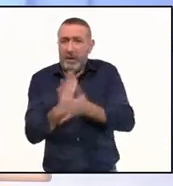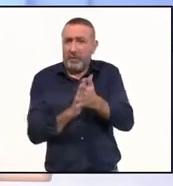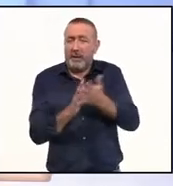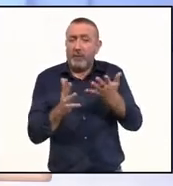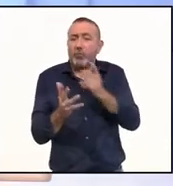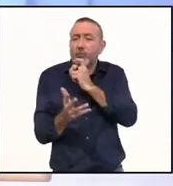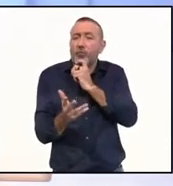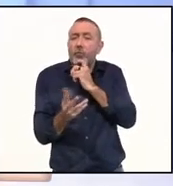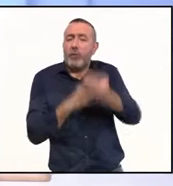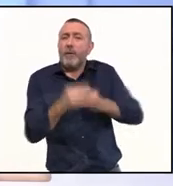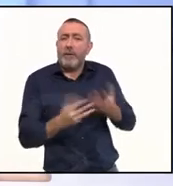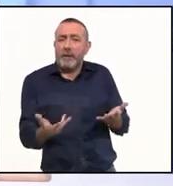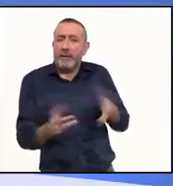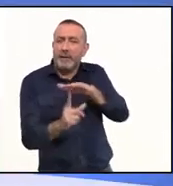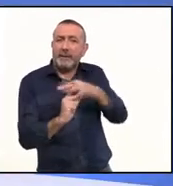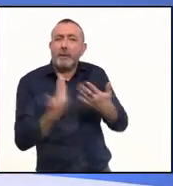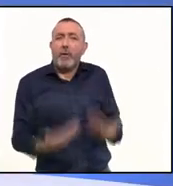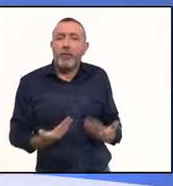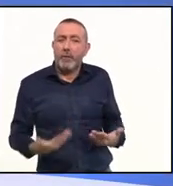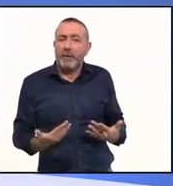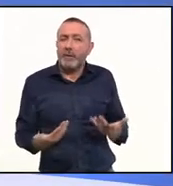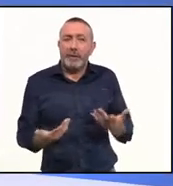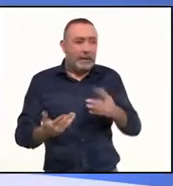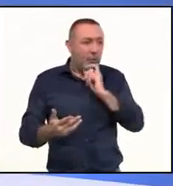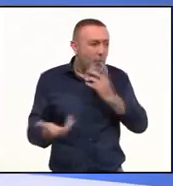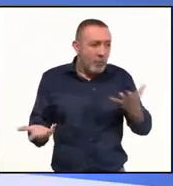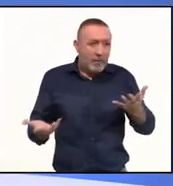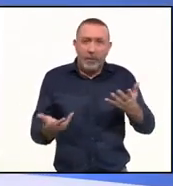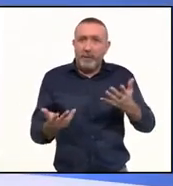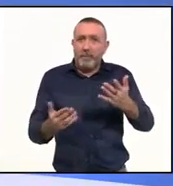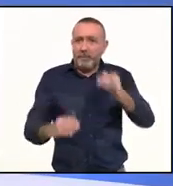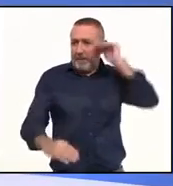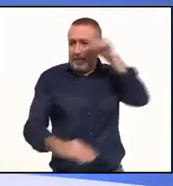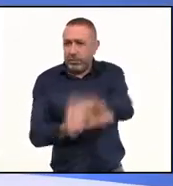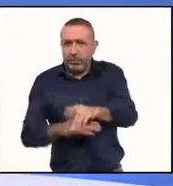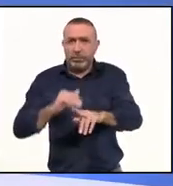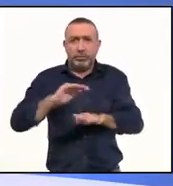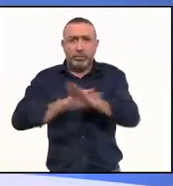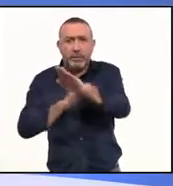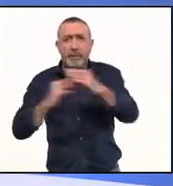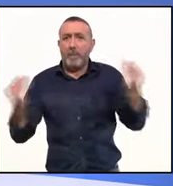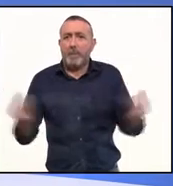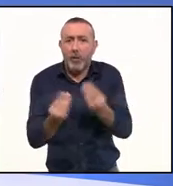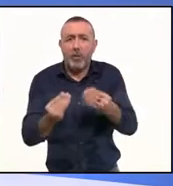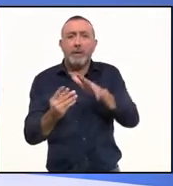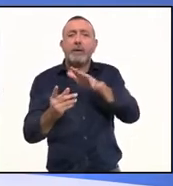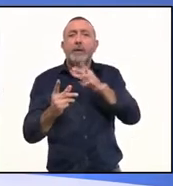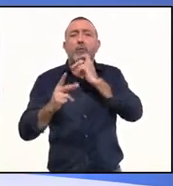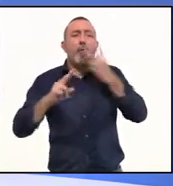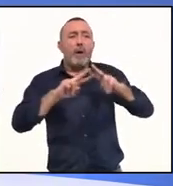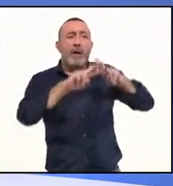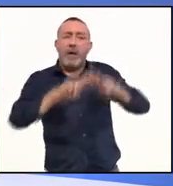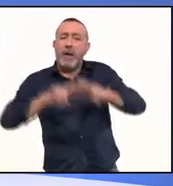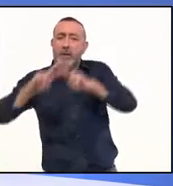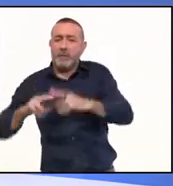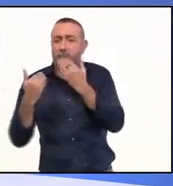como veis en qué situación estamos la meseta ya no pica para abajo según el análisis puesto que